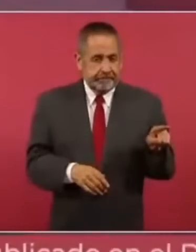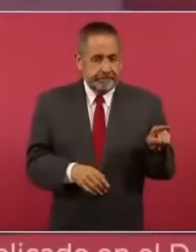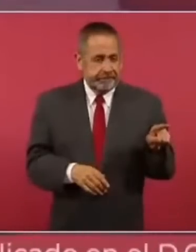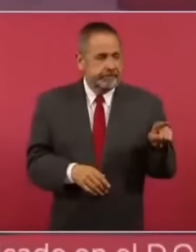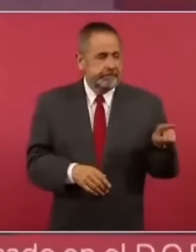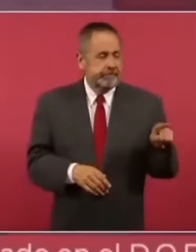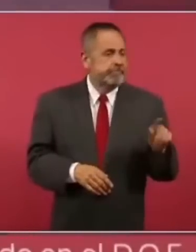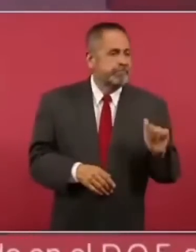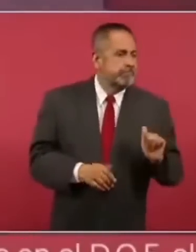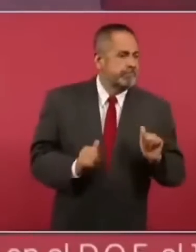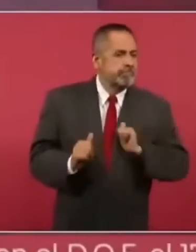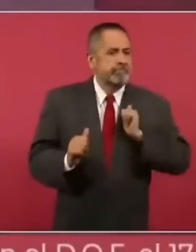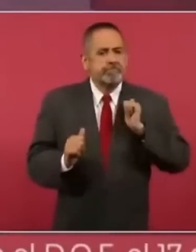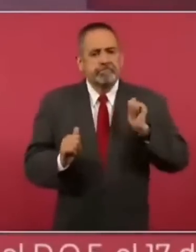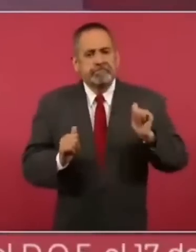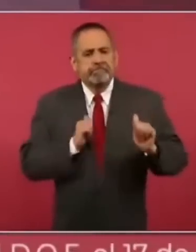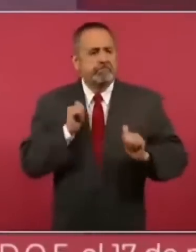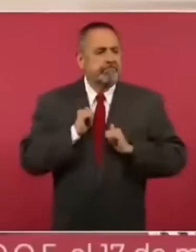obtener